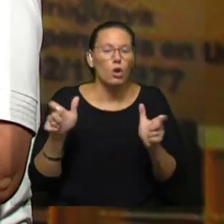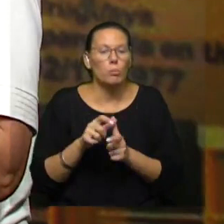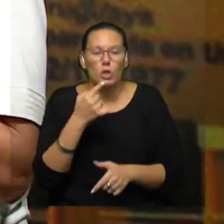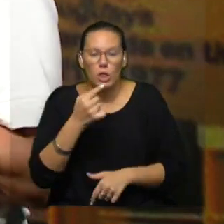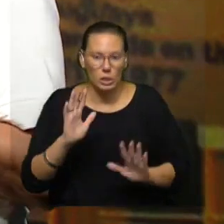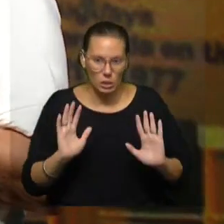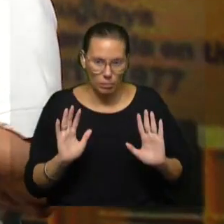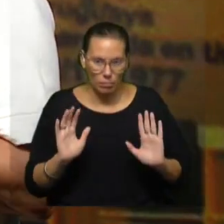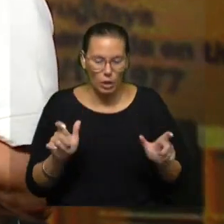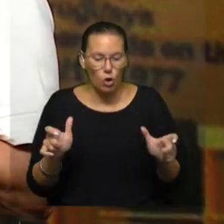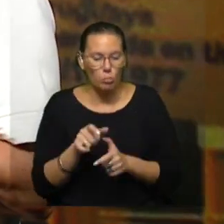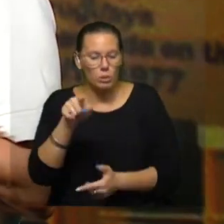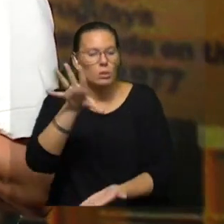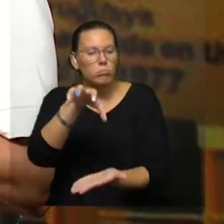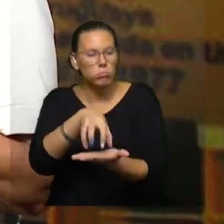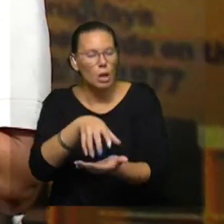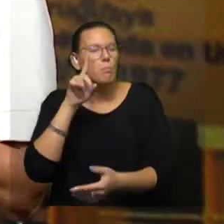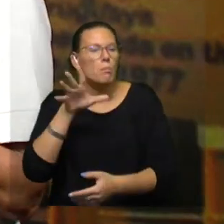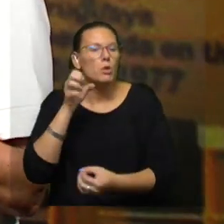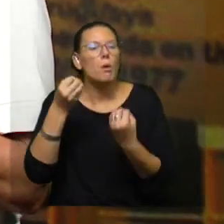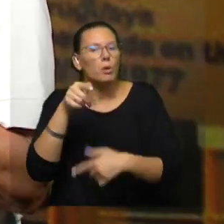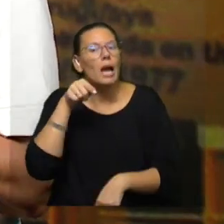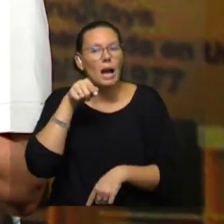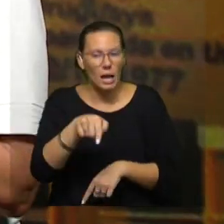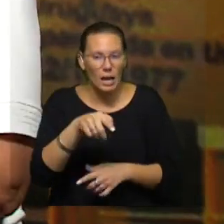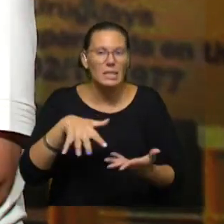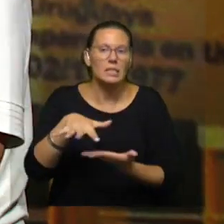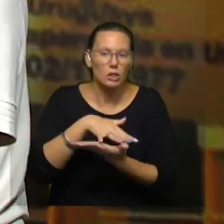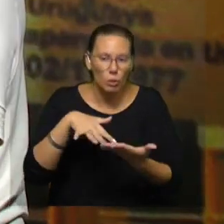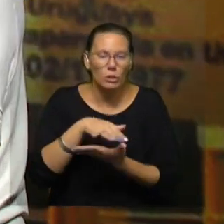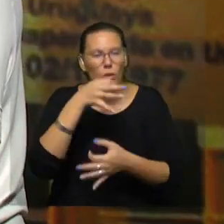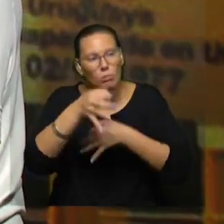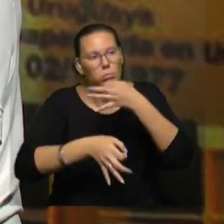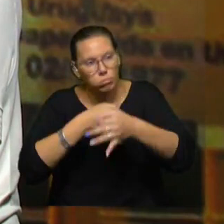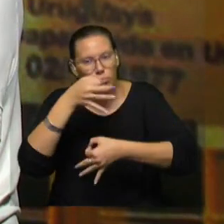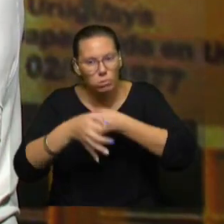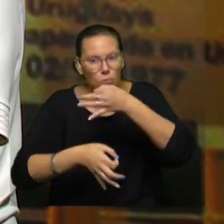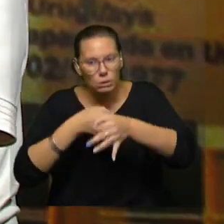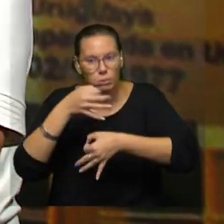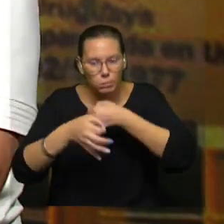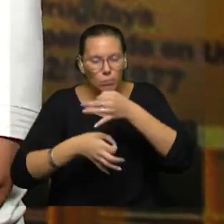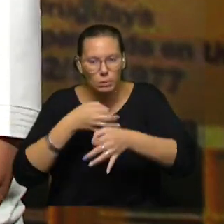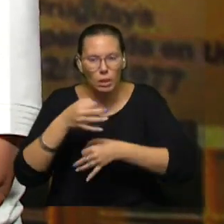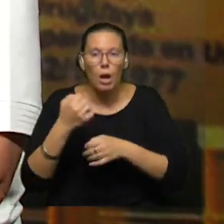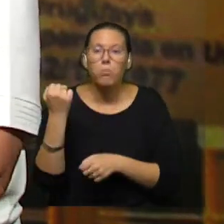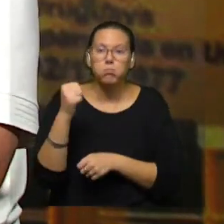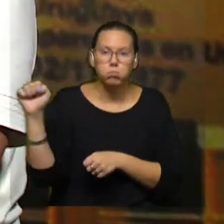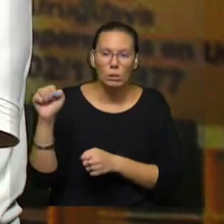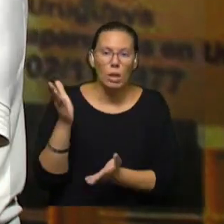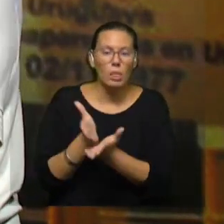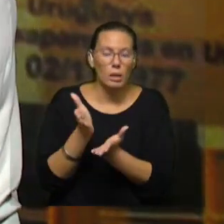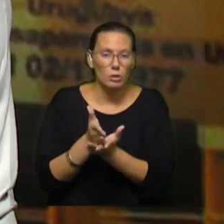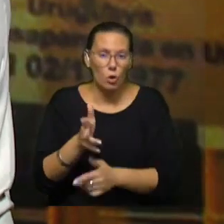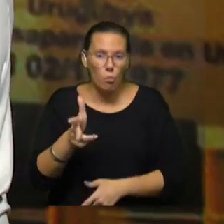¿no? Esto va a ser un sitio de memoria, porque aquí ocurrieron tales y tales y tales cuestiones, violaciones a los derechos